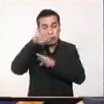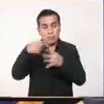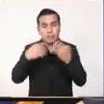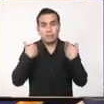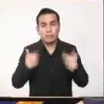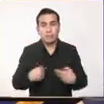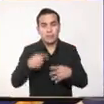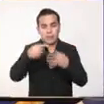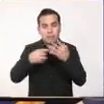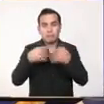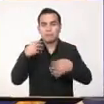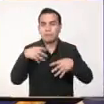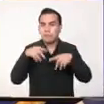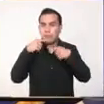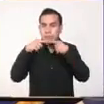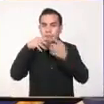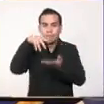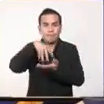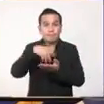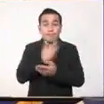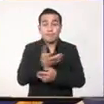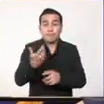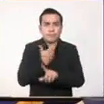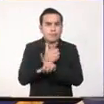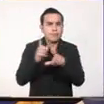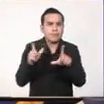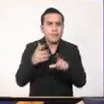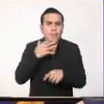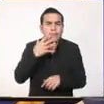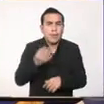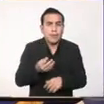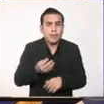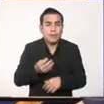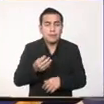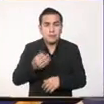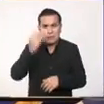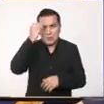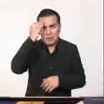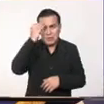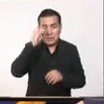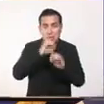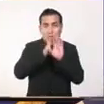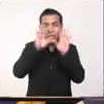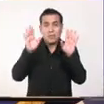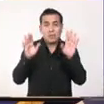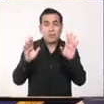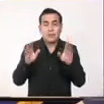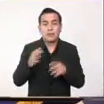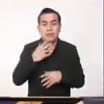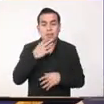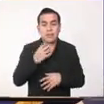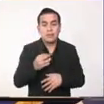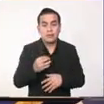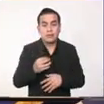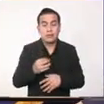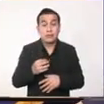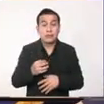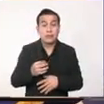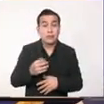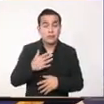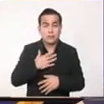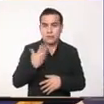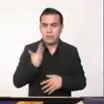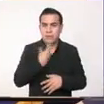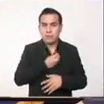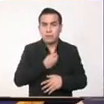humanos, respetando la democracia, respetando la libertad de prensa y todo lo que se respeta en El Salvador, y los que conocen El Salvador saben que así es, por más que el lobby internacional diga que